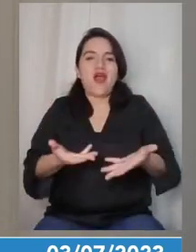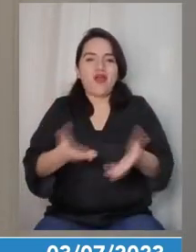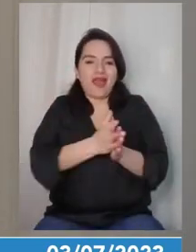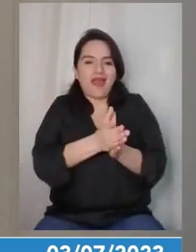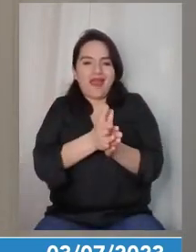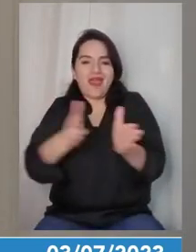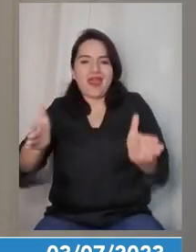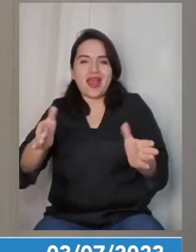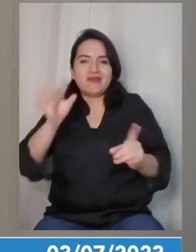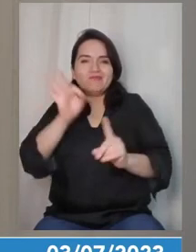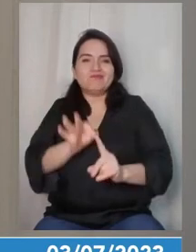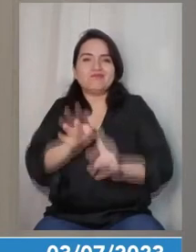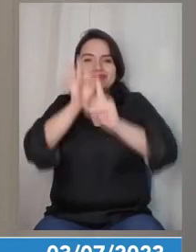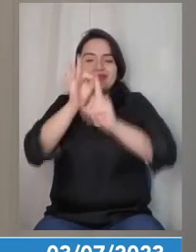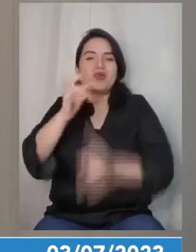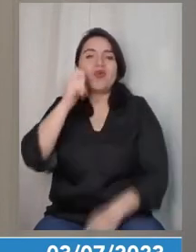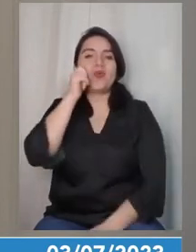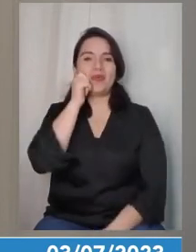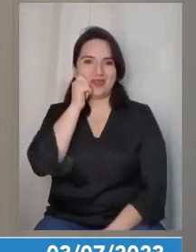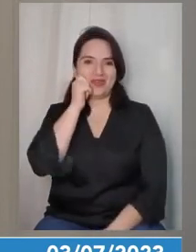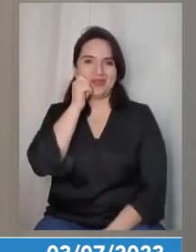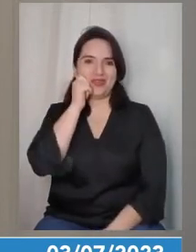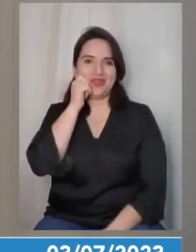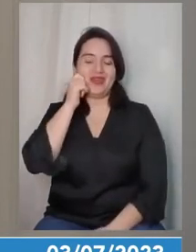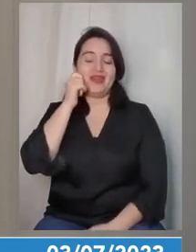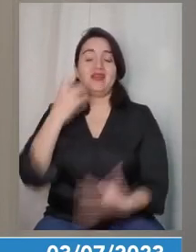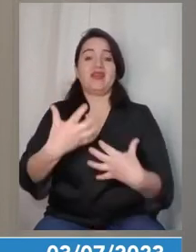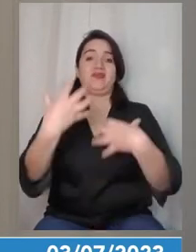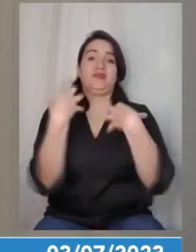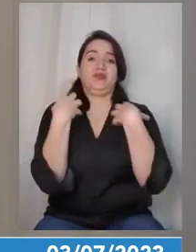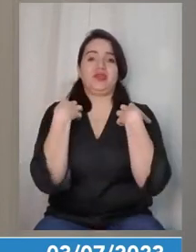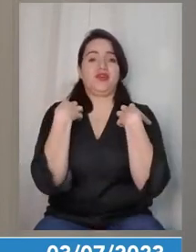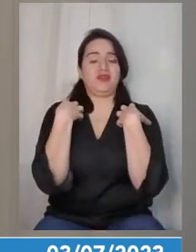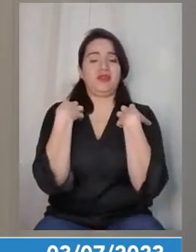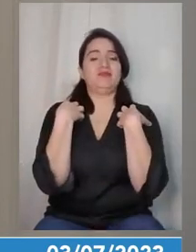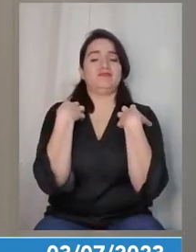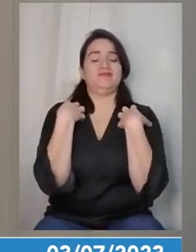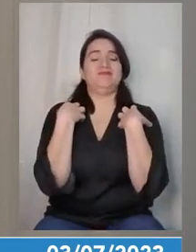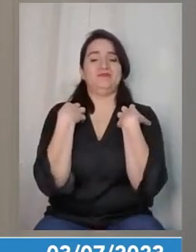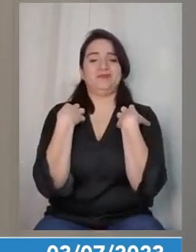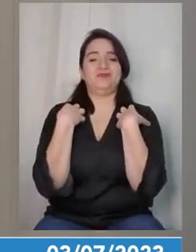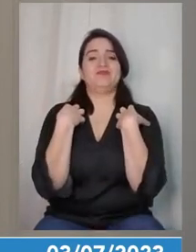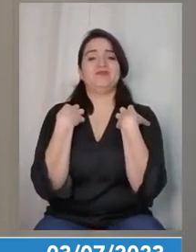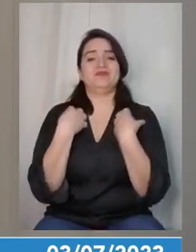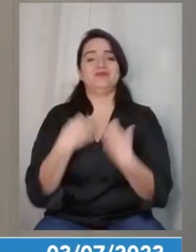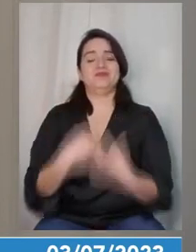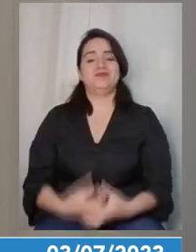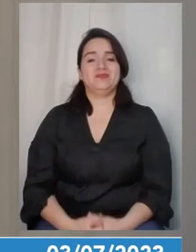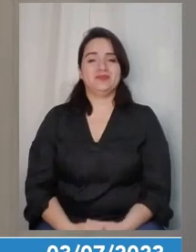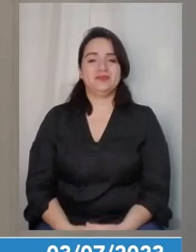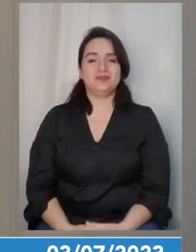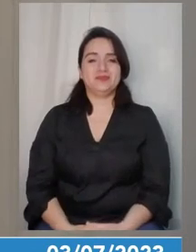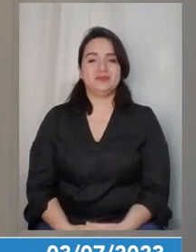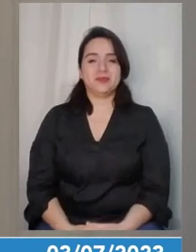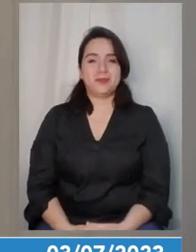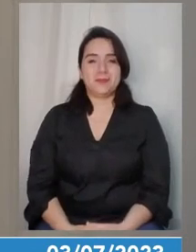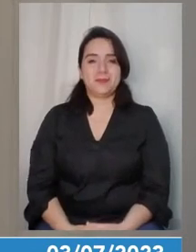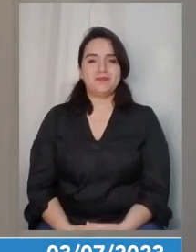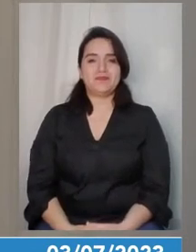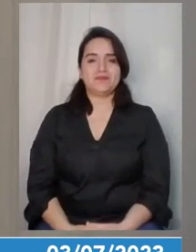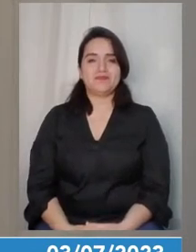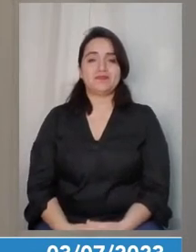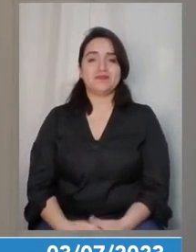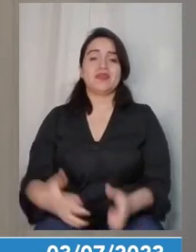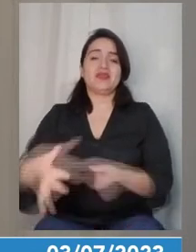que son las acciones antrópicas las que han provocado, ¿no es cierto?, la situación de nuestro medio ambiente. Y por lo tanto, lo que